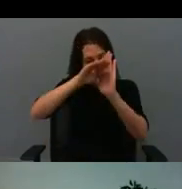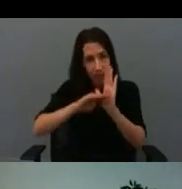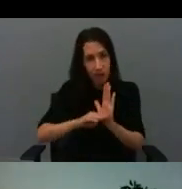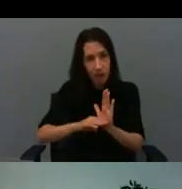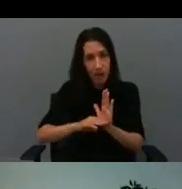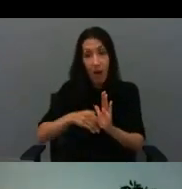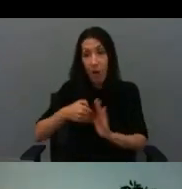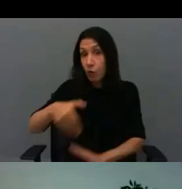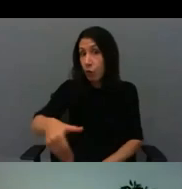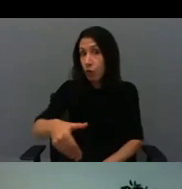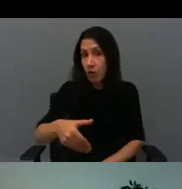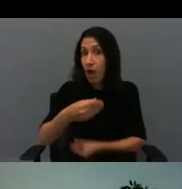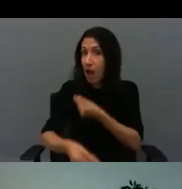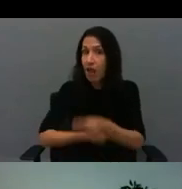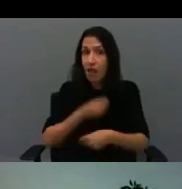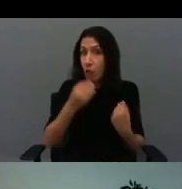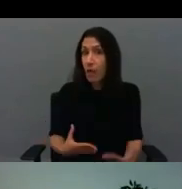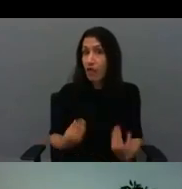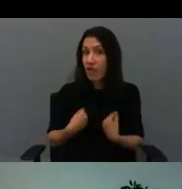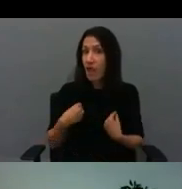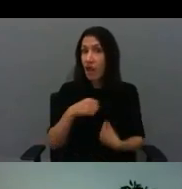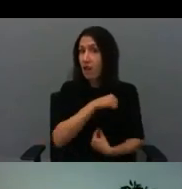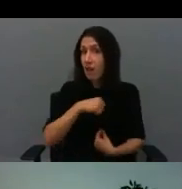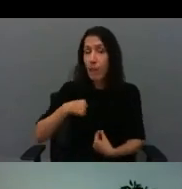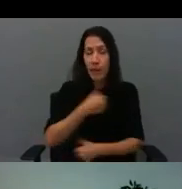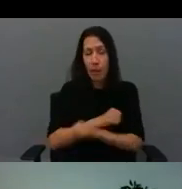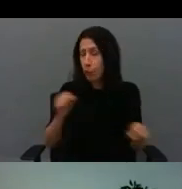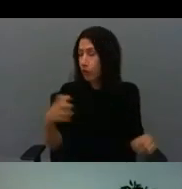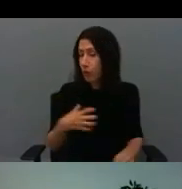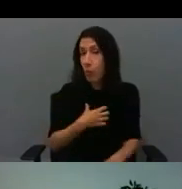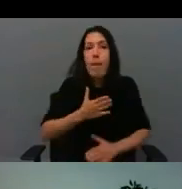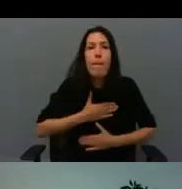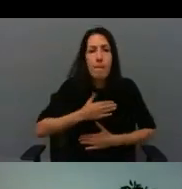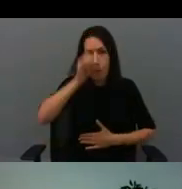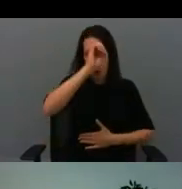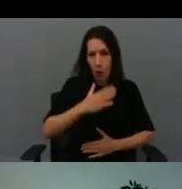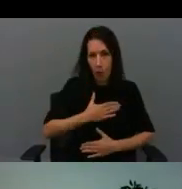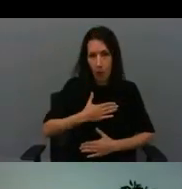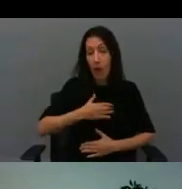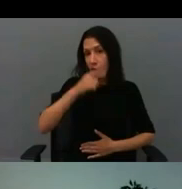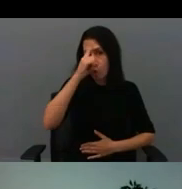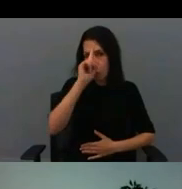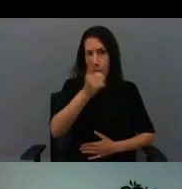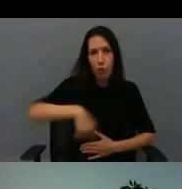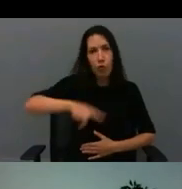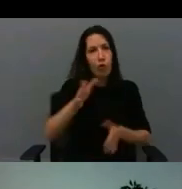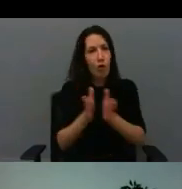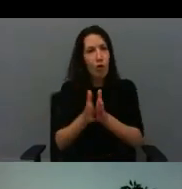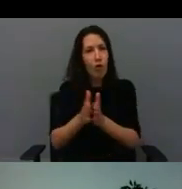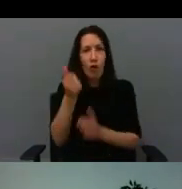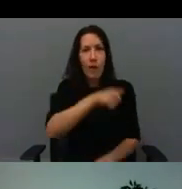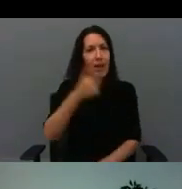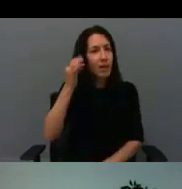estaremos haciendo vida independiente. Esa es mi opinión. No sé si queréis, compañeros,